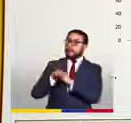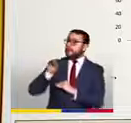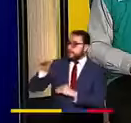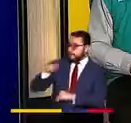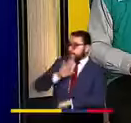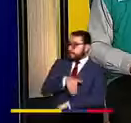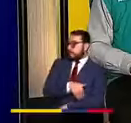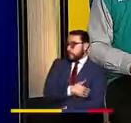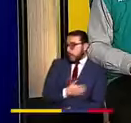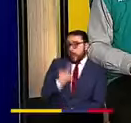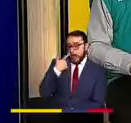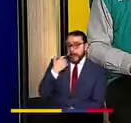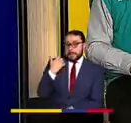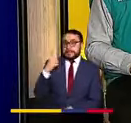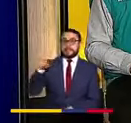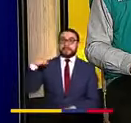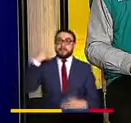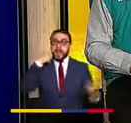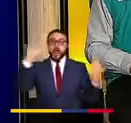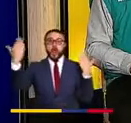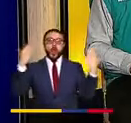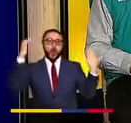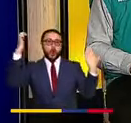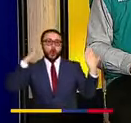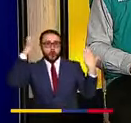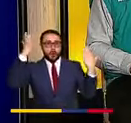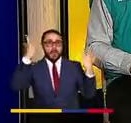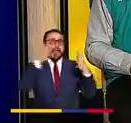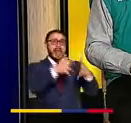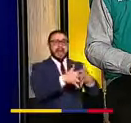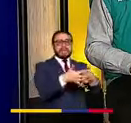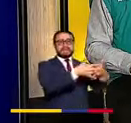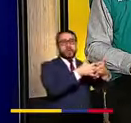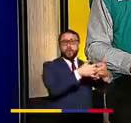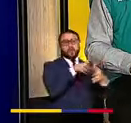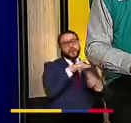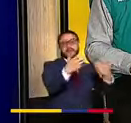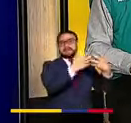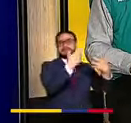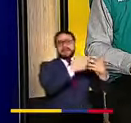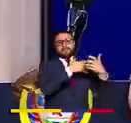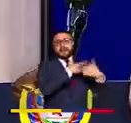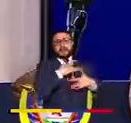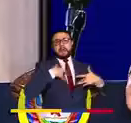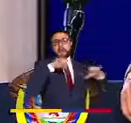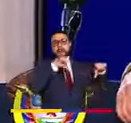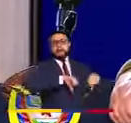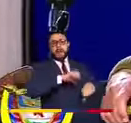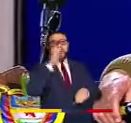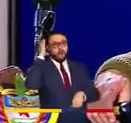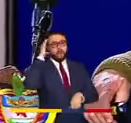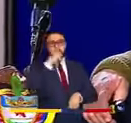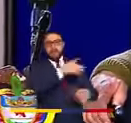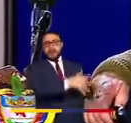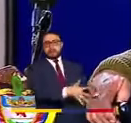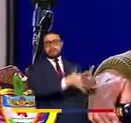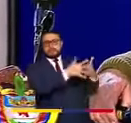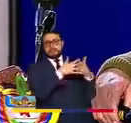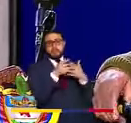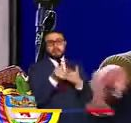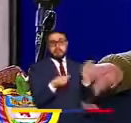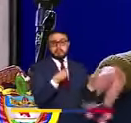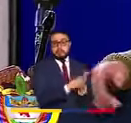ocasión, tener un referente que no puede ser Estados Unidos, que tiene un malo, muy malo sistema de salud,